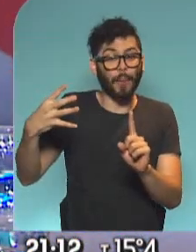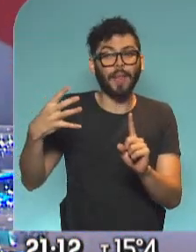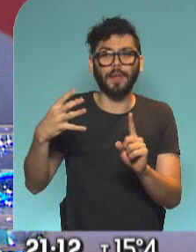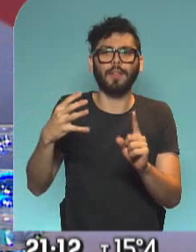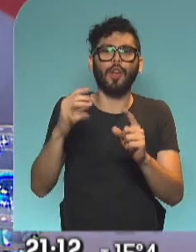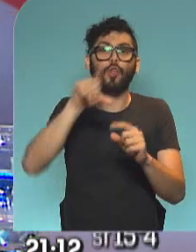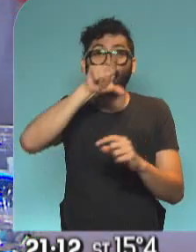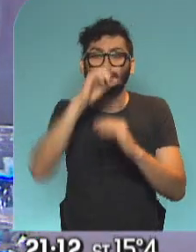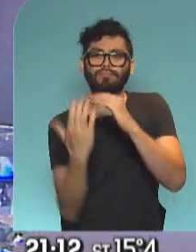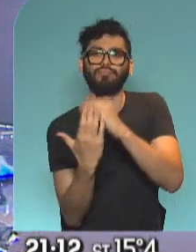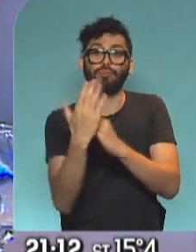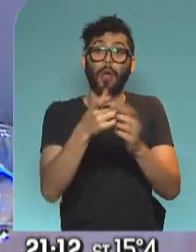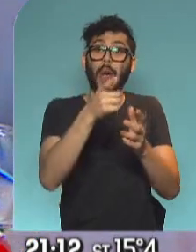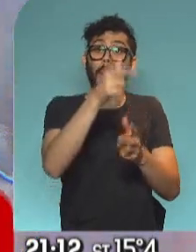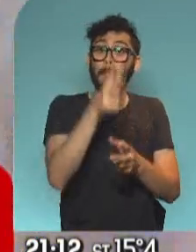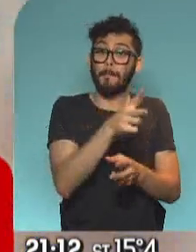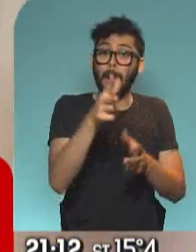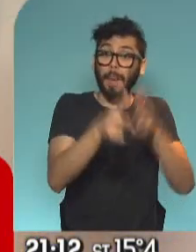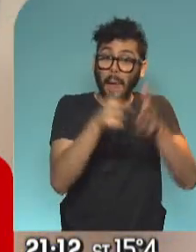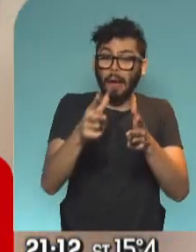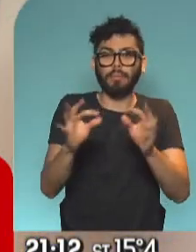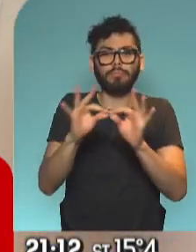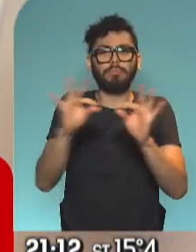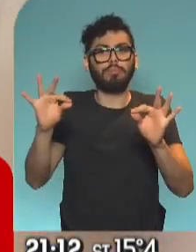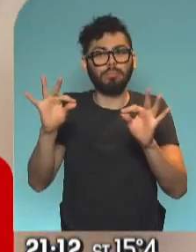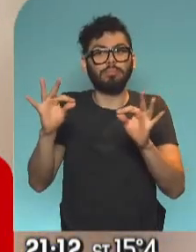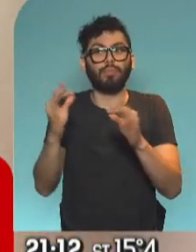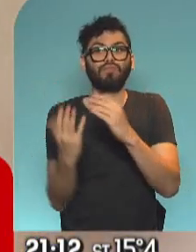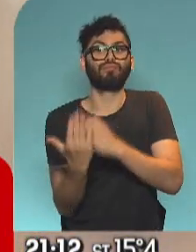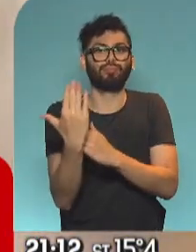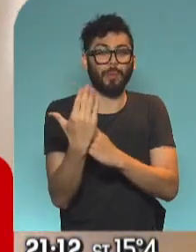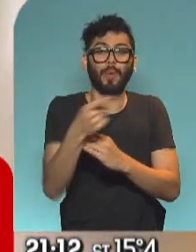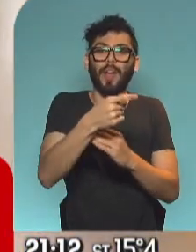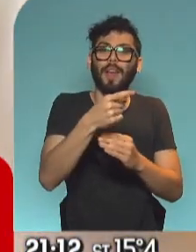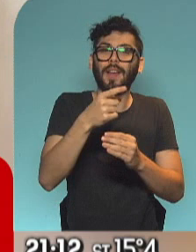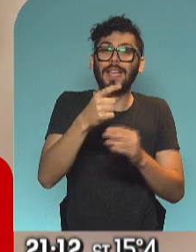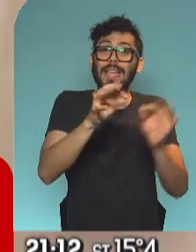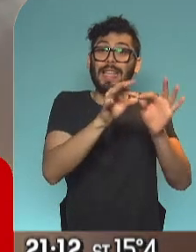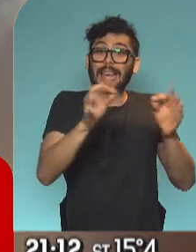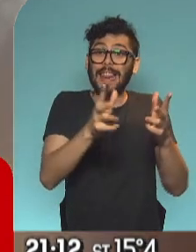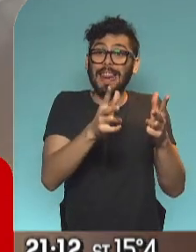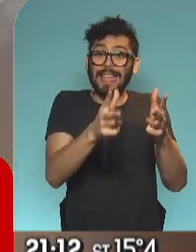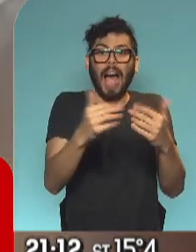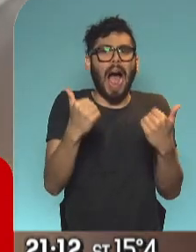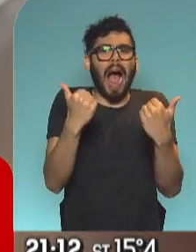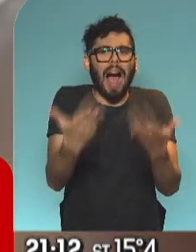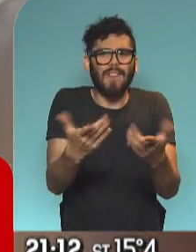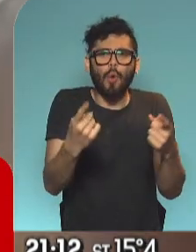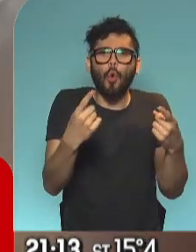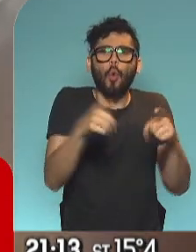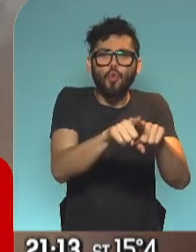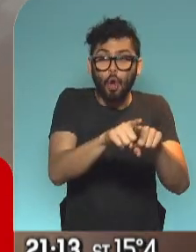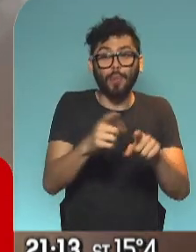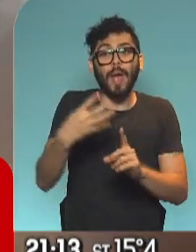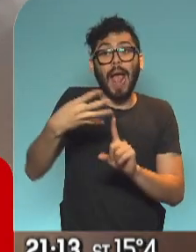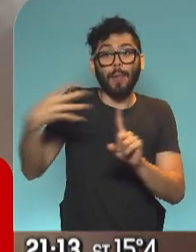han expresado al respecto de las palabras del Papa Francisco, que dijo en la jornada de hoy, ante la expresión del Papa Francisco a favor de la unión civil, ni un paso